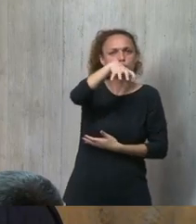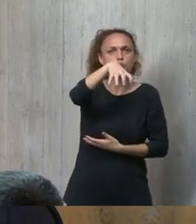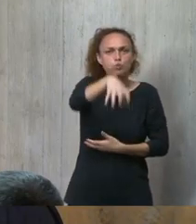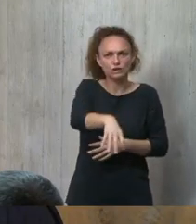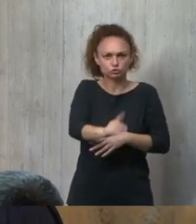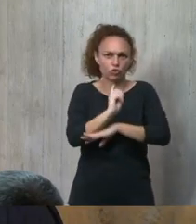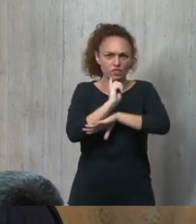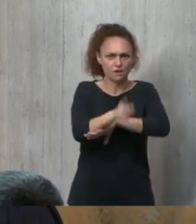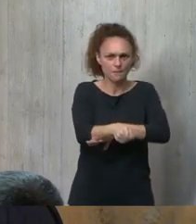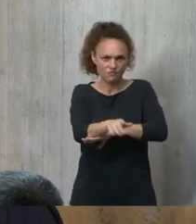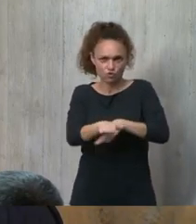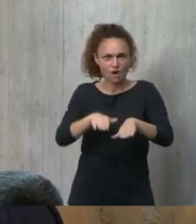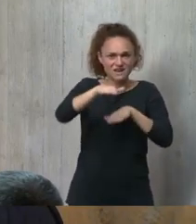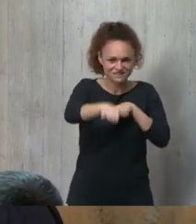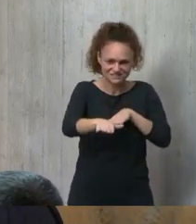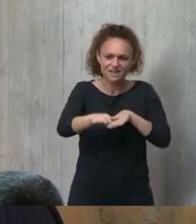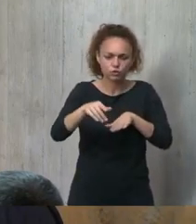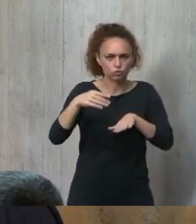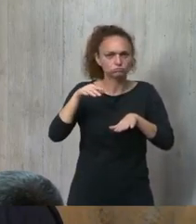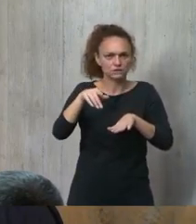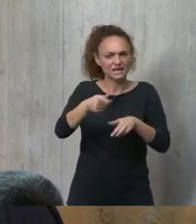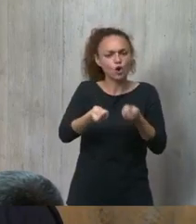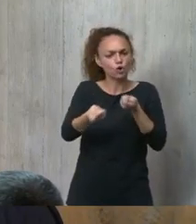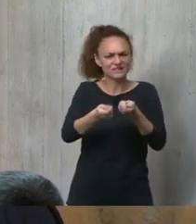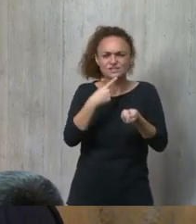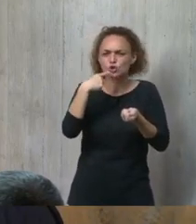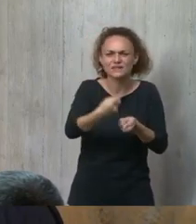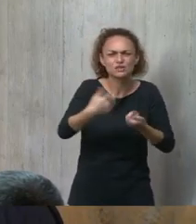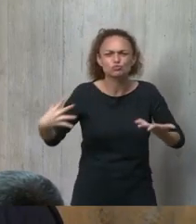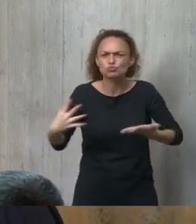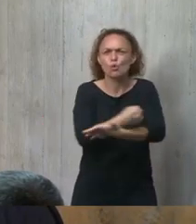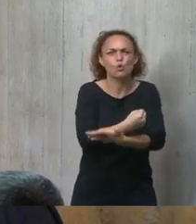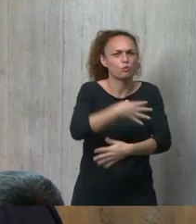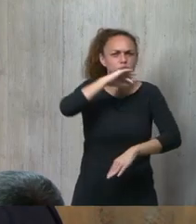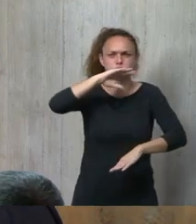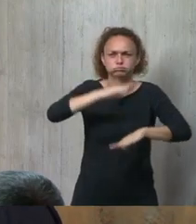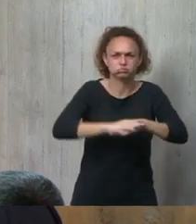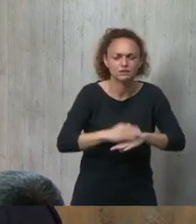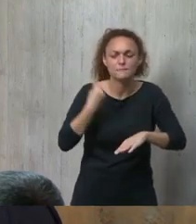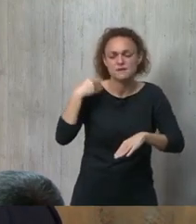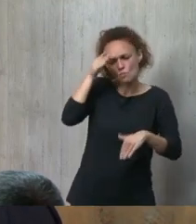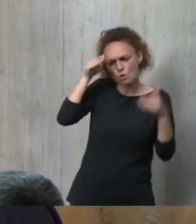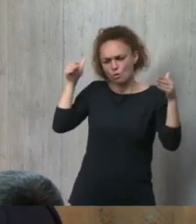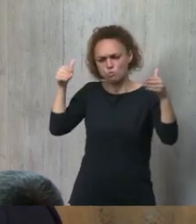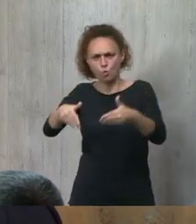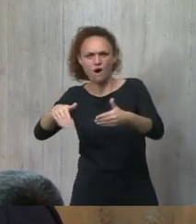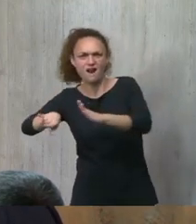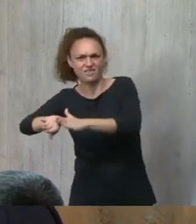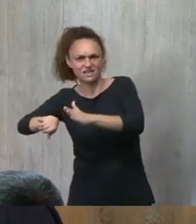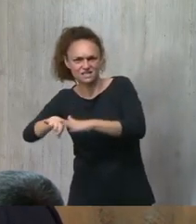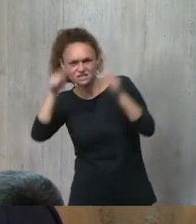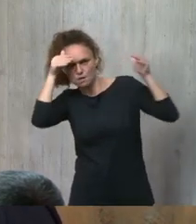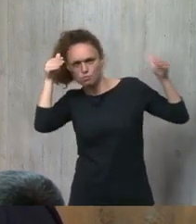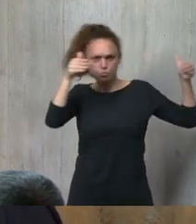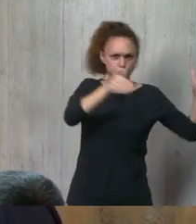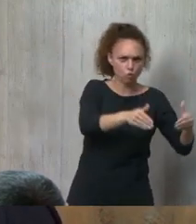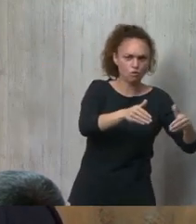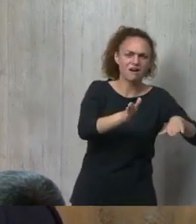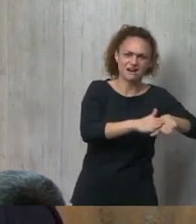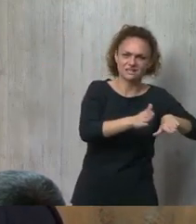sistemas de coordinación establecidos. Se ha atacado el flanco derecho, el flanco izquierdo, y se ha ido cumpliendo esa